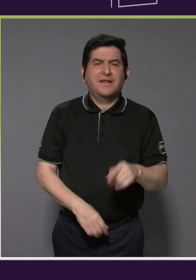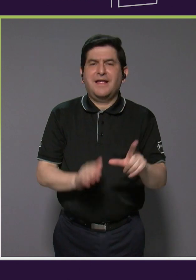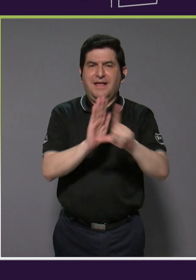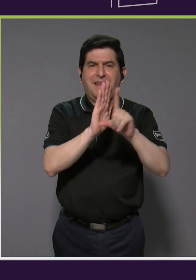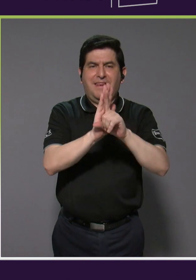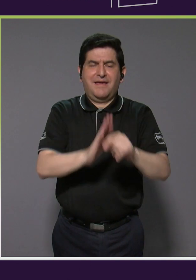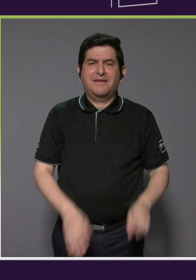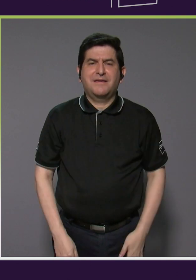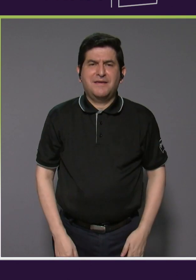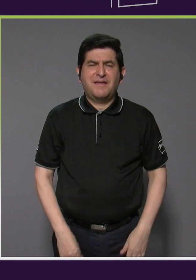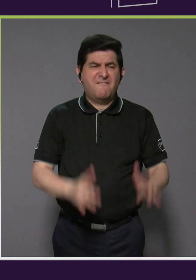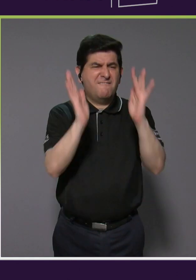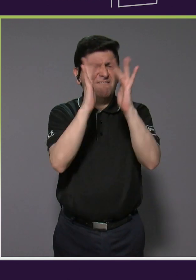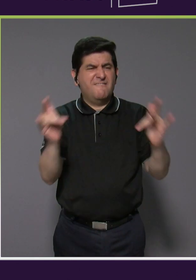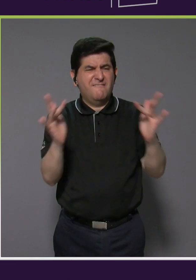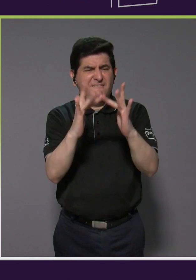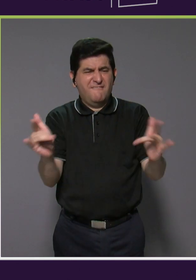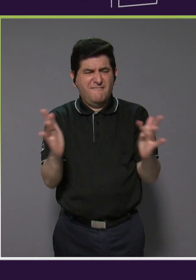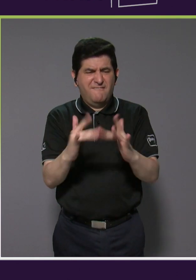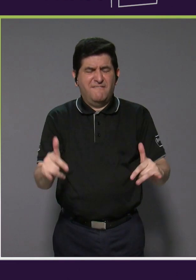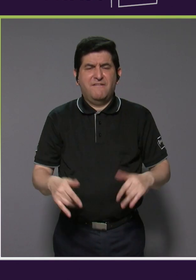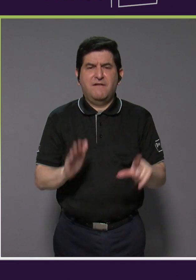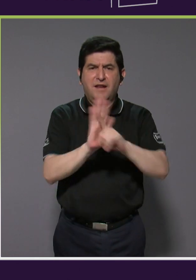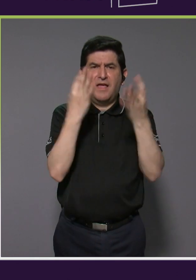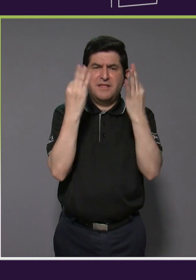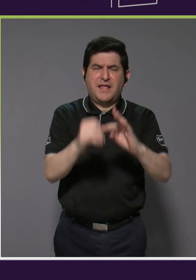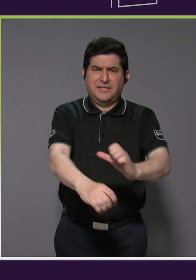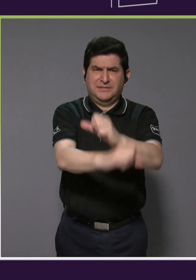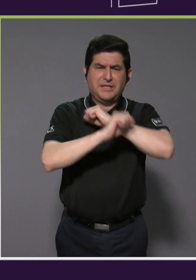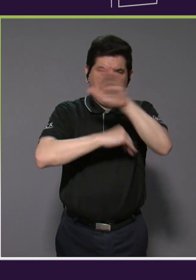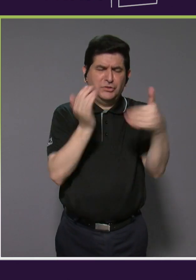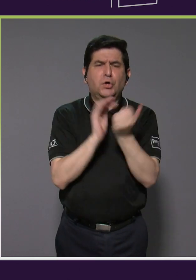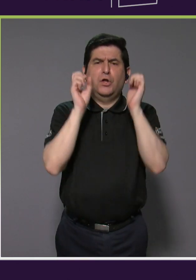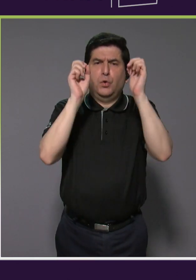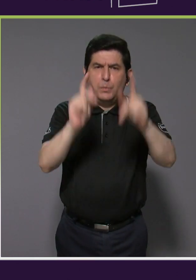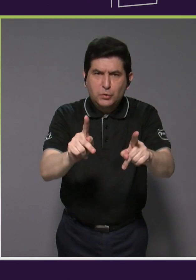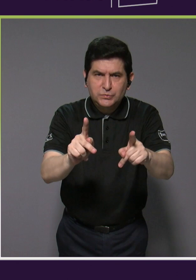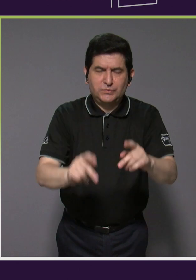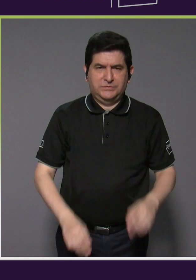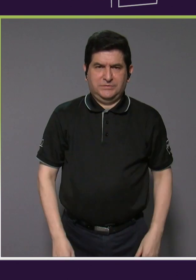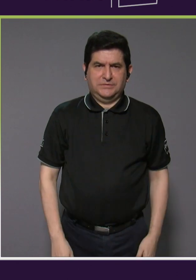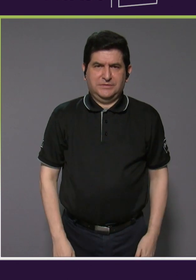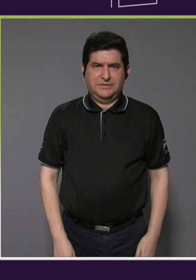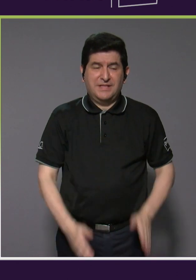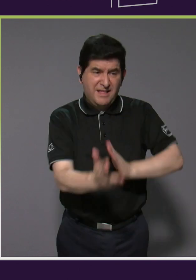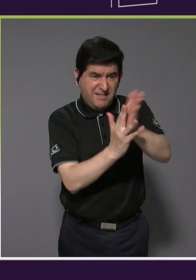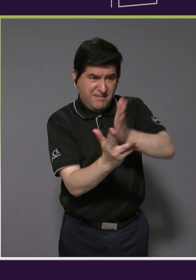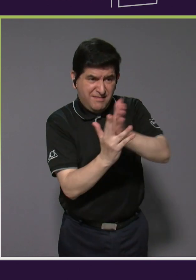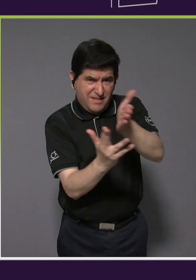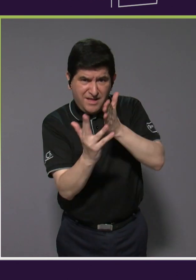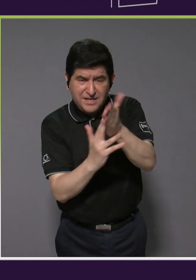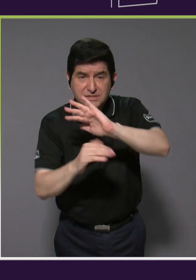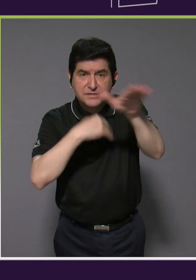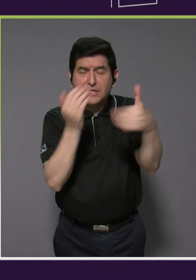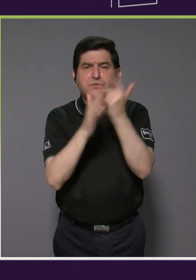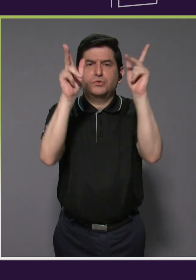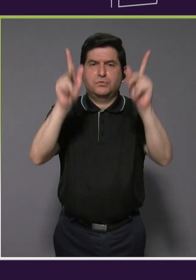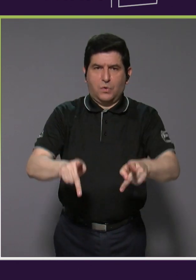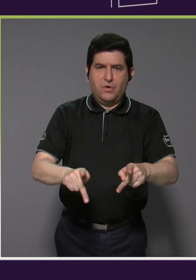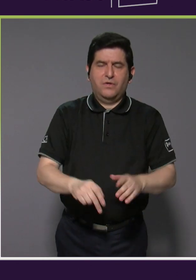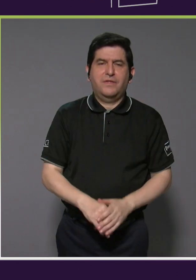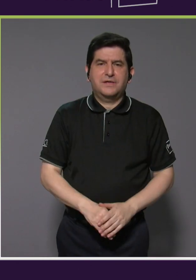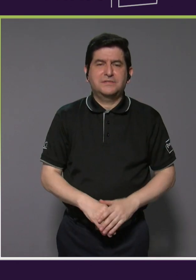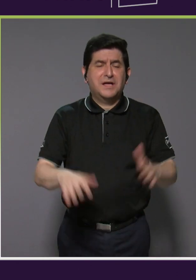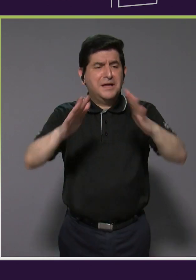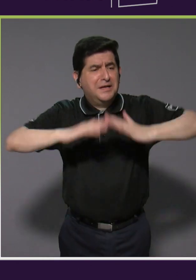ley. Hay muchos vacíos. Esta ley trata de garantizar todas las oportunidades de accesibilidad para todas las personas en